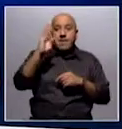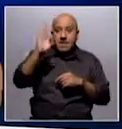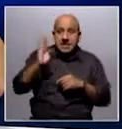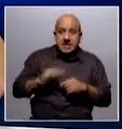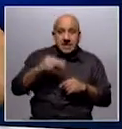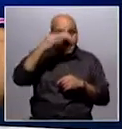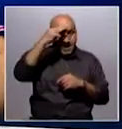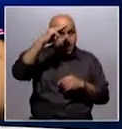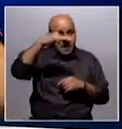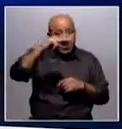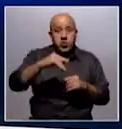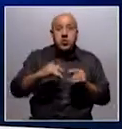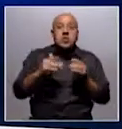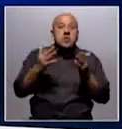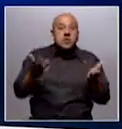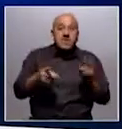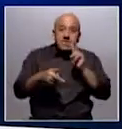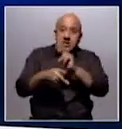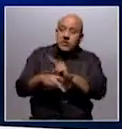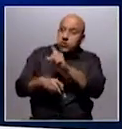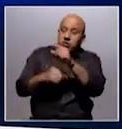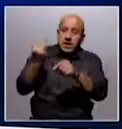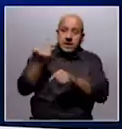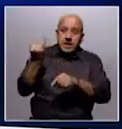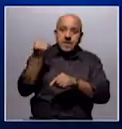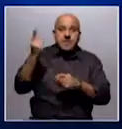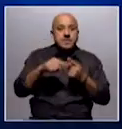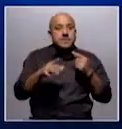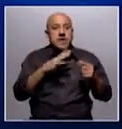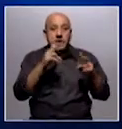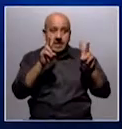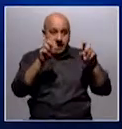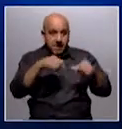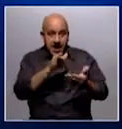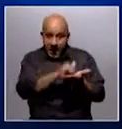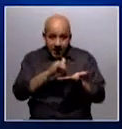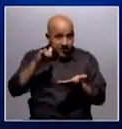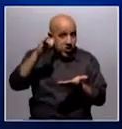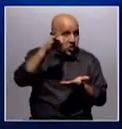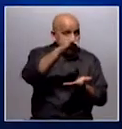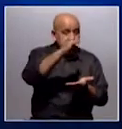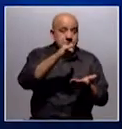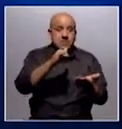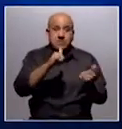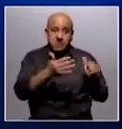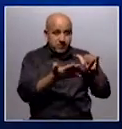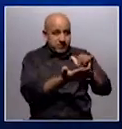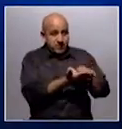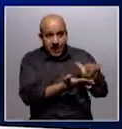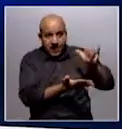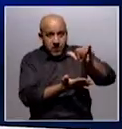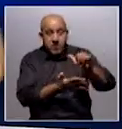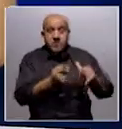contacto han visitado e italia en las últimas semanas conexiones aéreas también hay juegan es algo importante tienes un es importante en el fenómeno